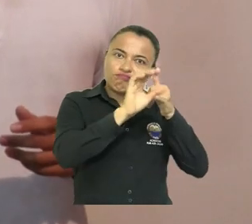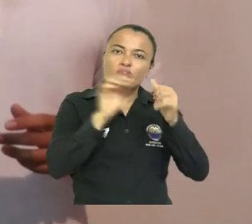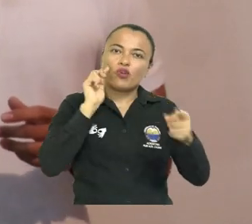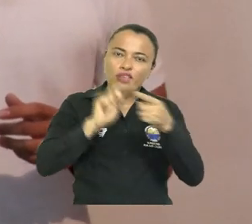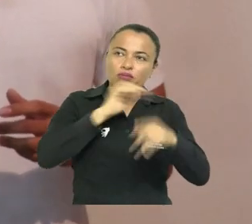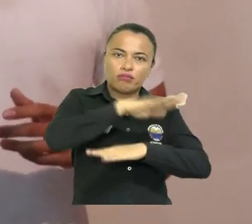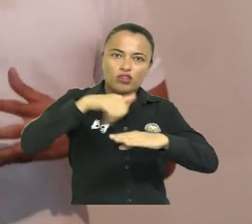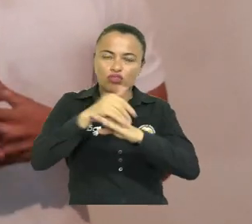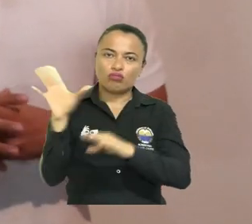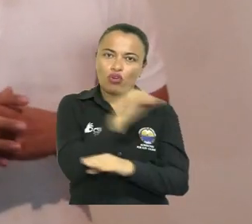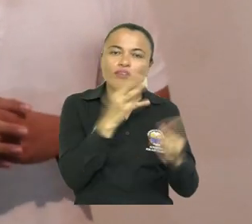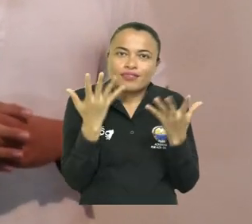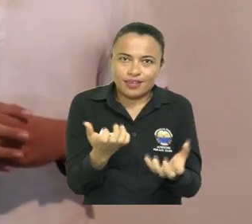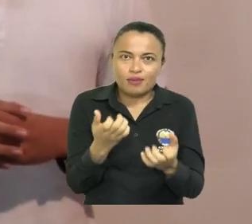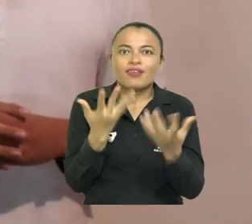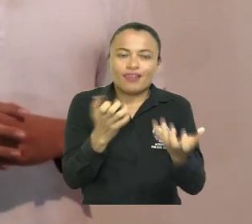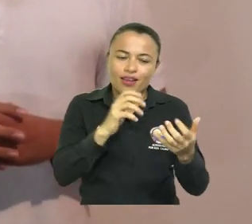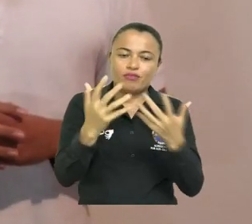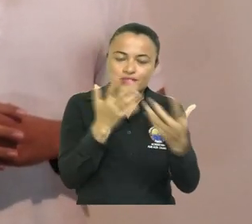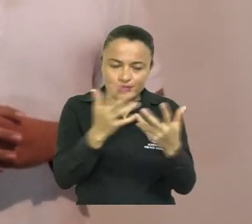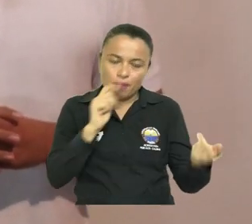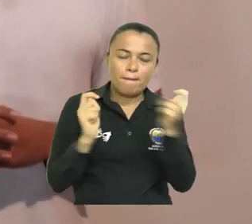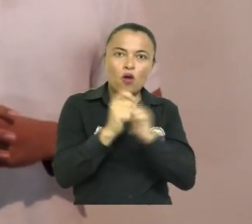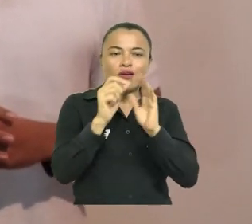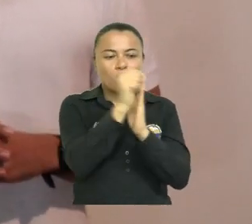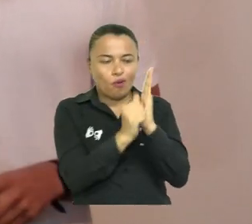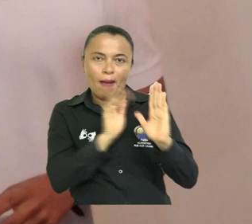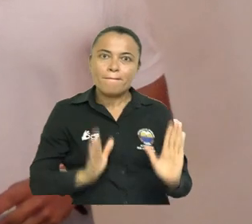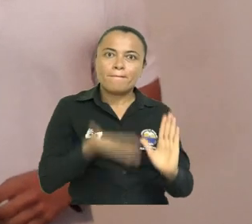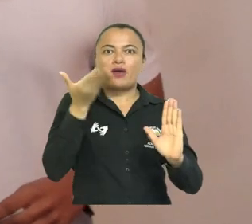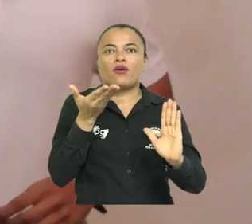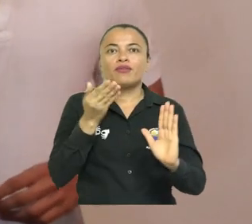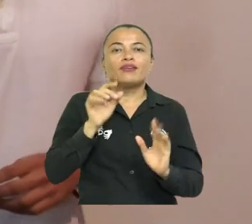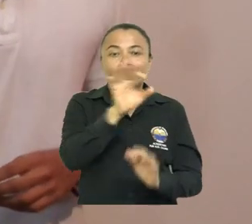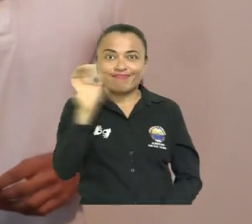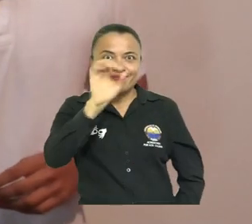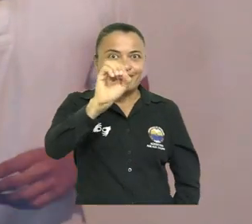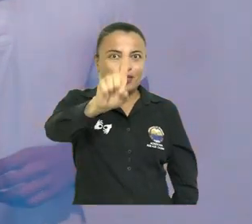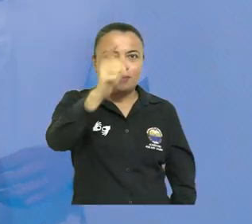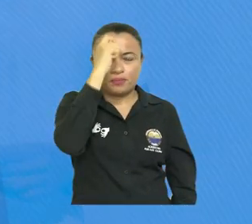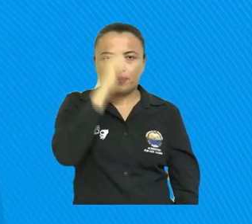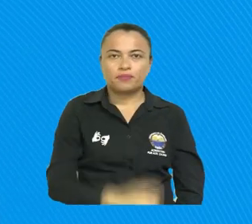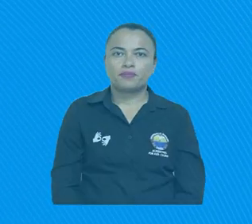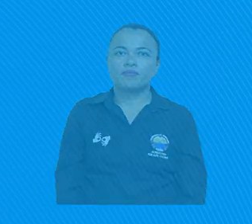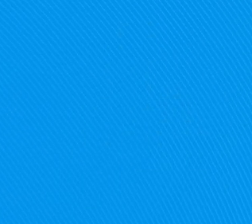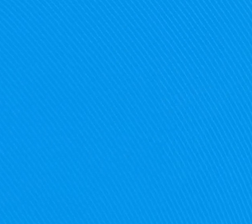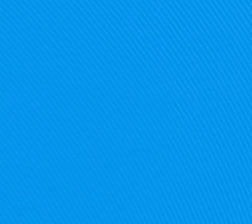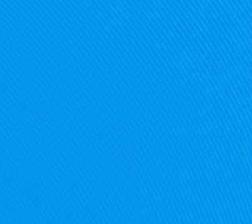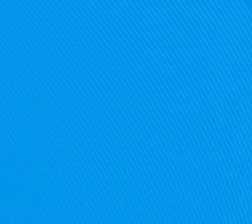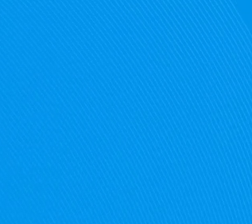ingeniería de sistemas por la gestión que todos queremos. Transformando sistemas, mejorando el programa. No lo olvides, somos el 01. 01.